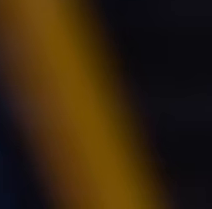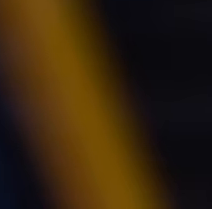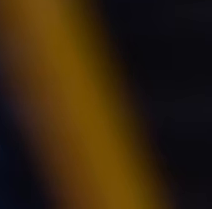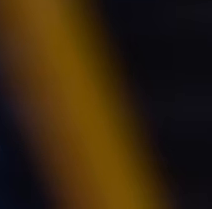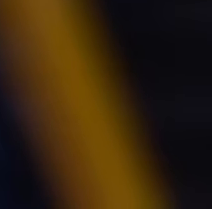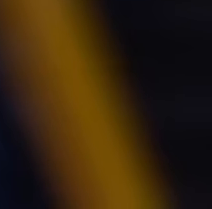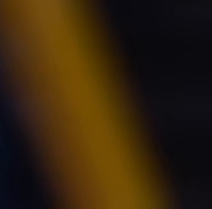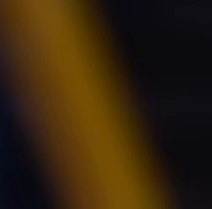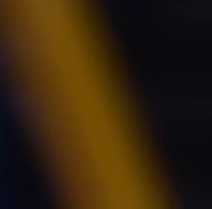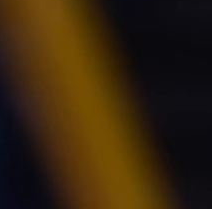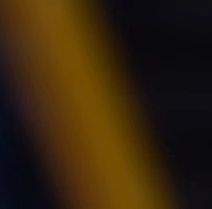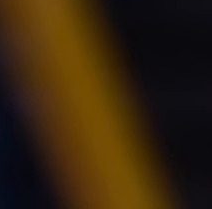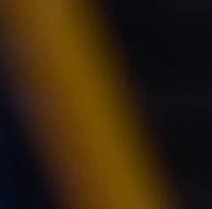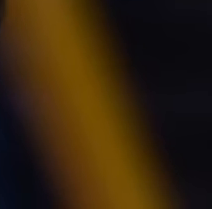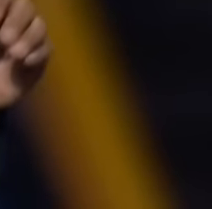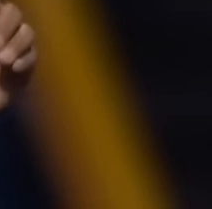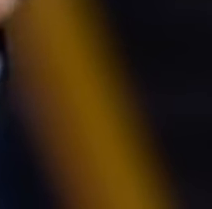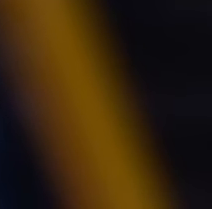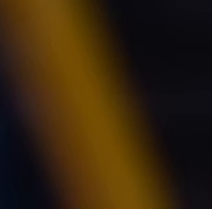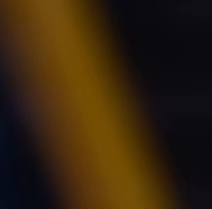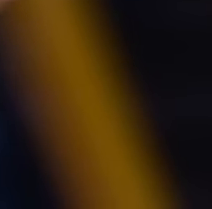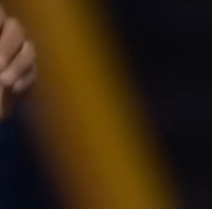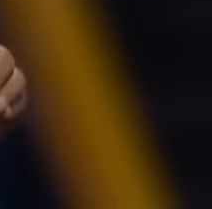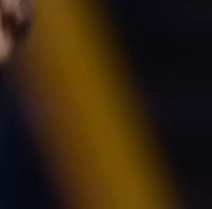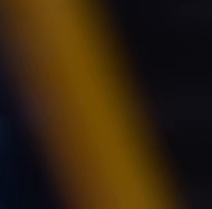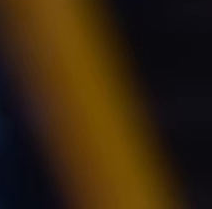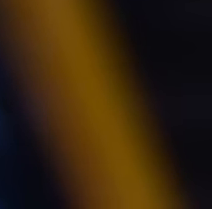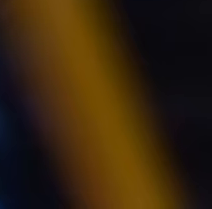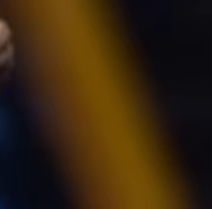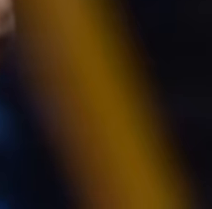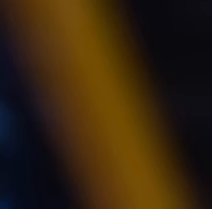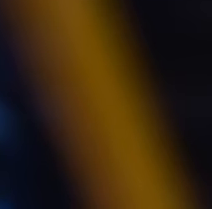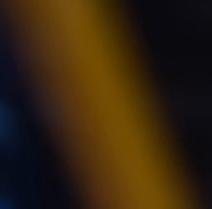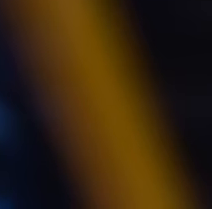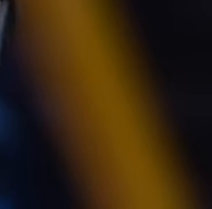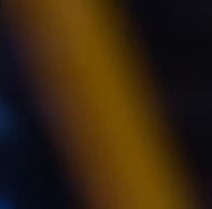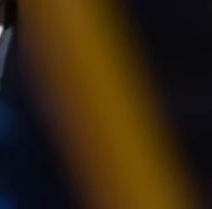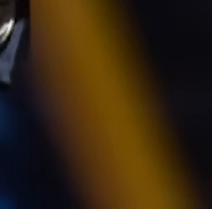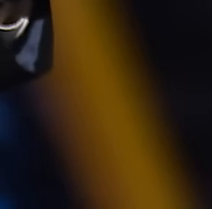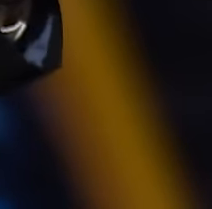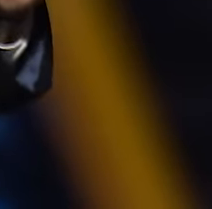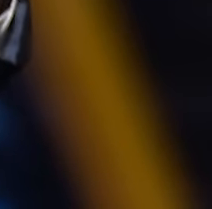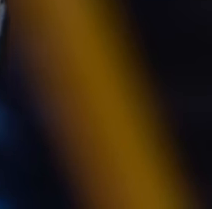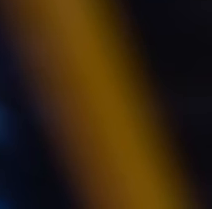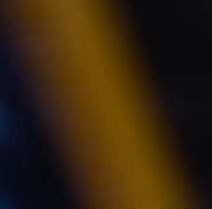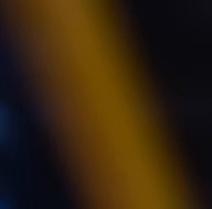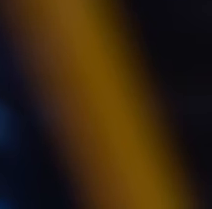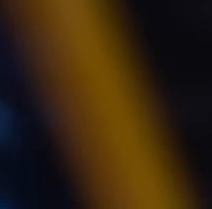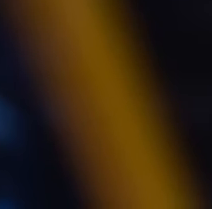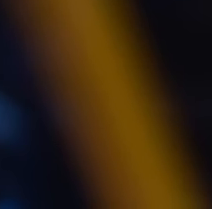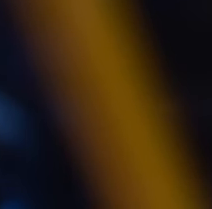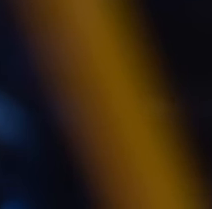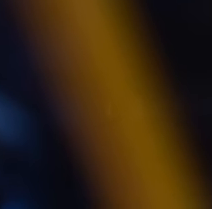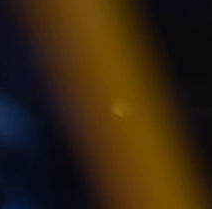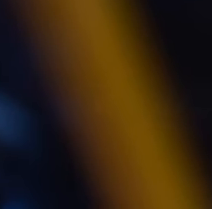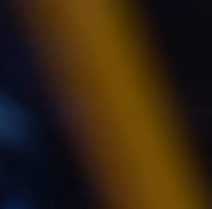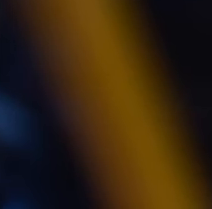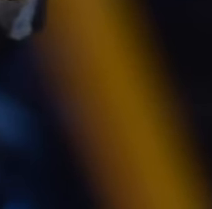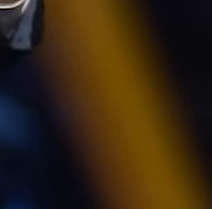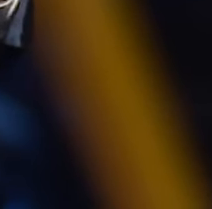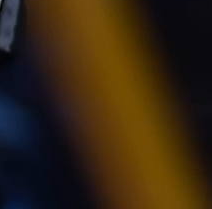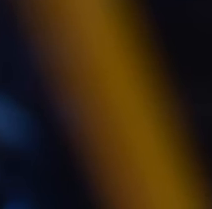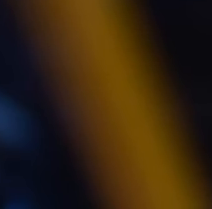it. Cada mensaje, cada seminario, cada conferencia, cada servicio, cada predica ha sido muy intencional como Dios